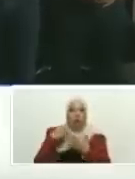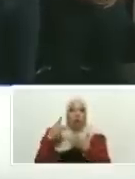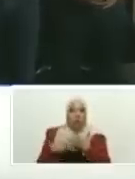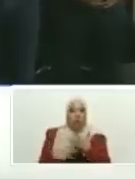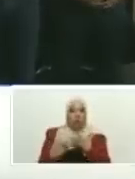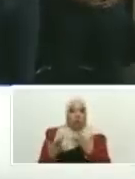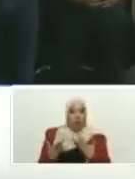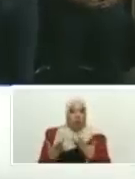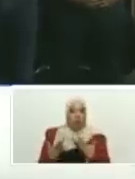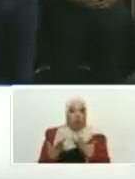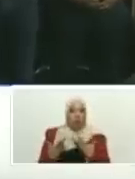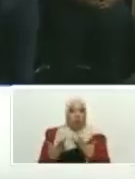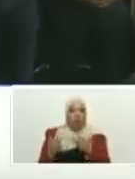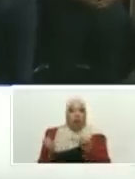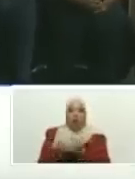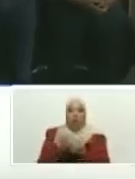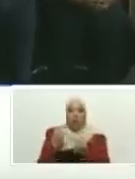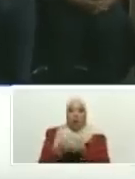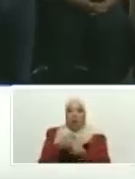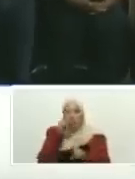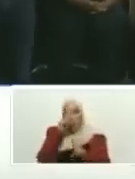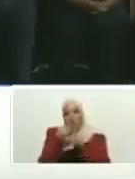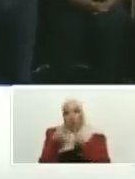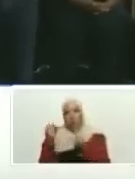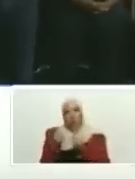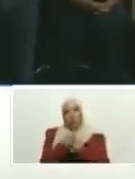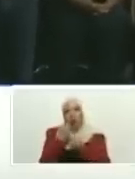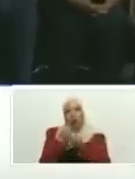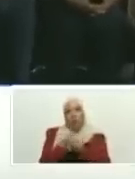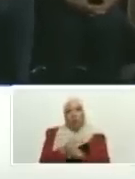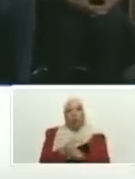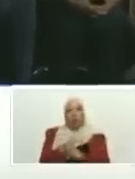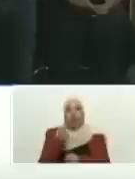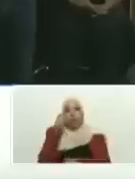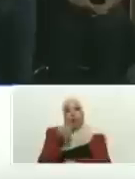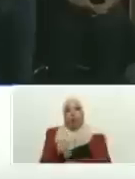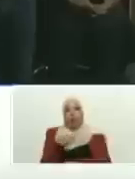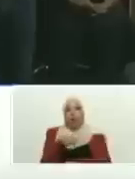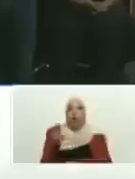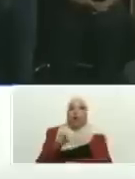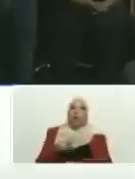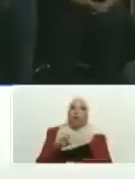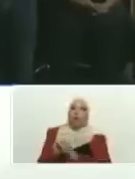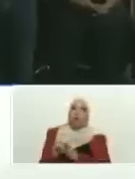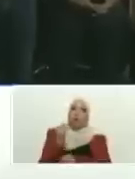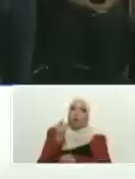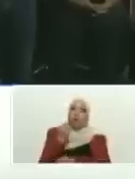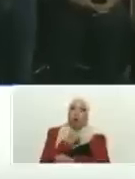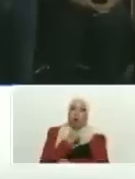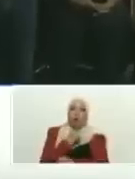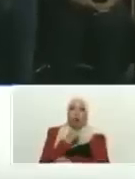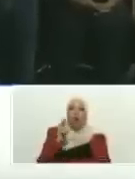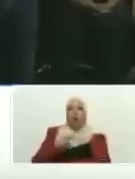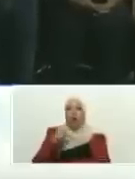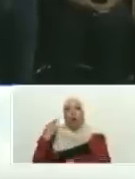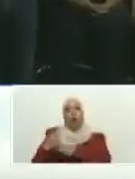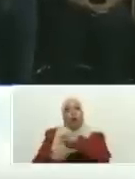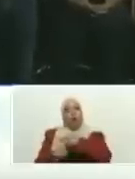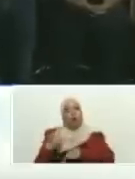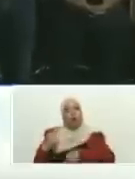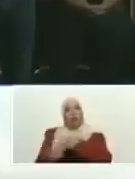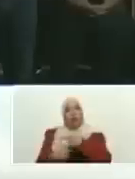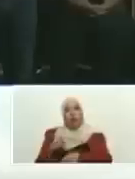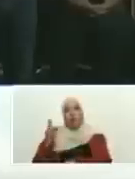de compromiso, de logros, de lucha, de esperanza. Ese pueblo nunca va a traicionar la revolución. Nunca nos va